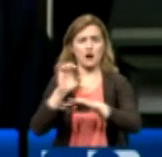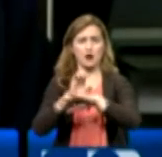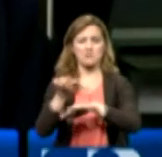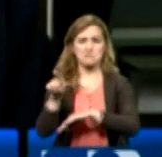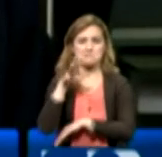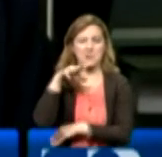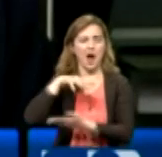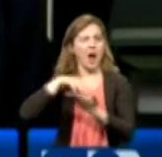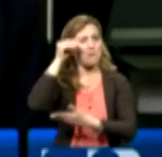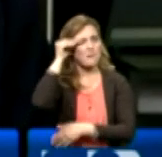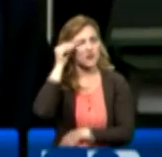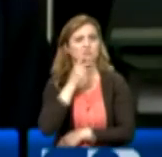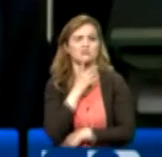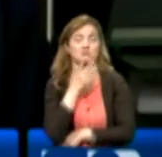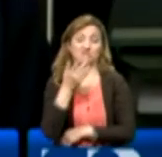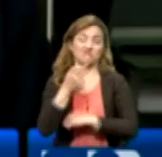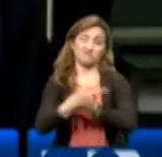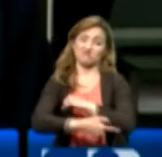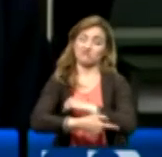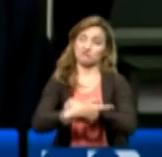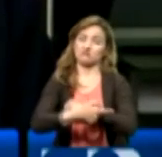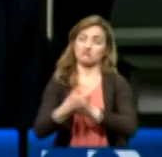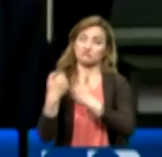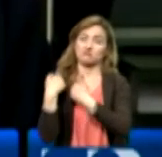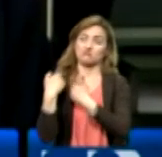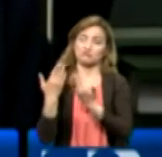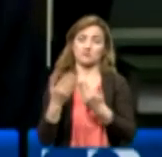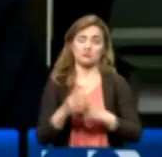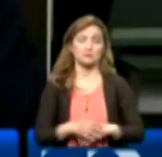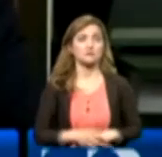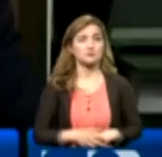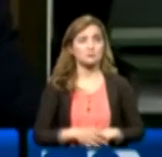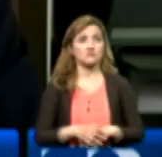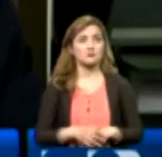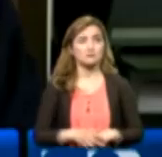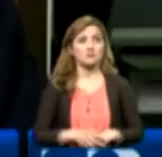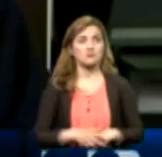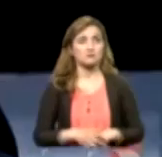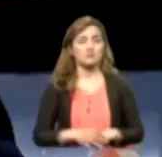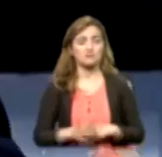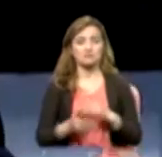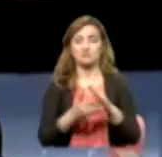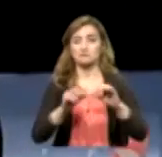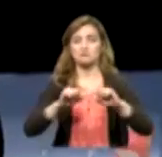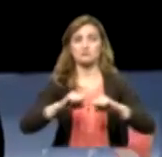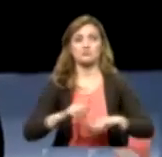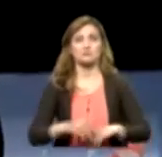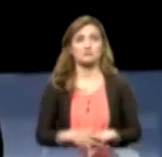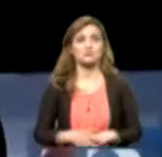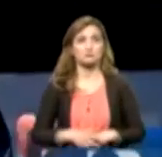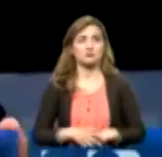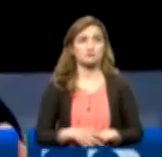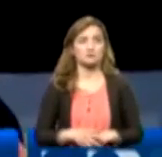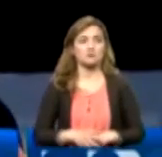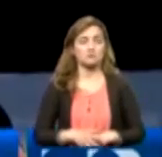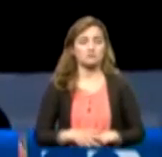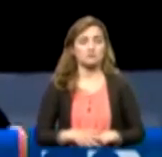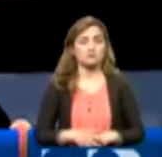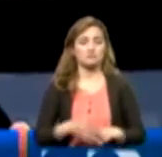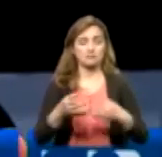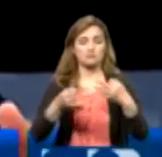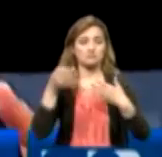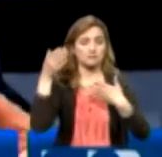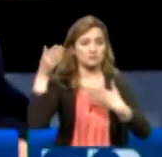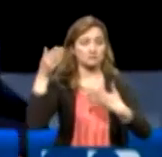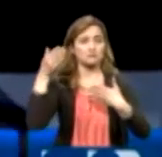lecciones y si no hay una sanción de responsabilidad, esto lamentablemente podría repetirse. Tengo entendido incluso que hay un juicio